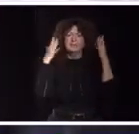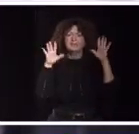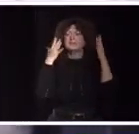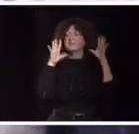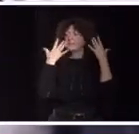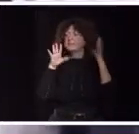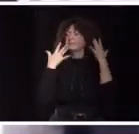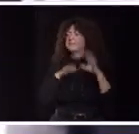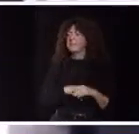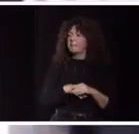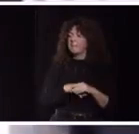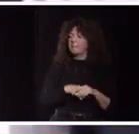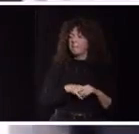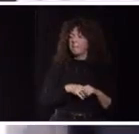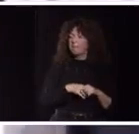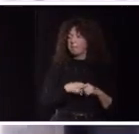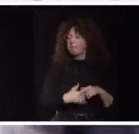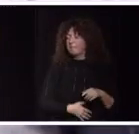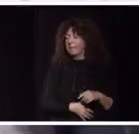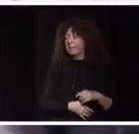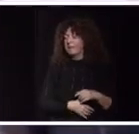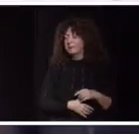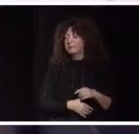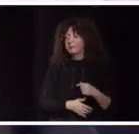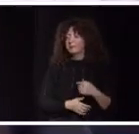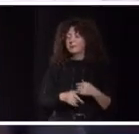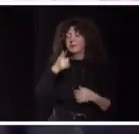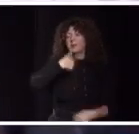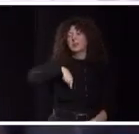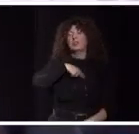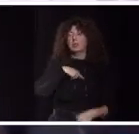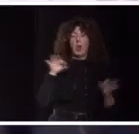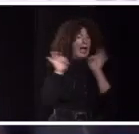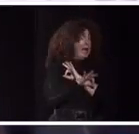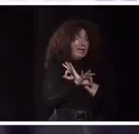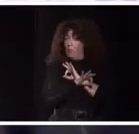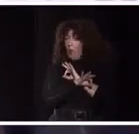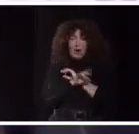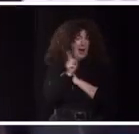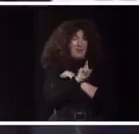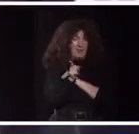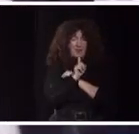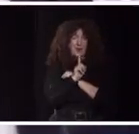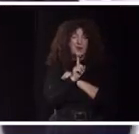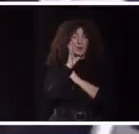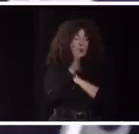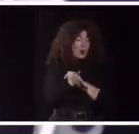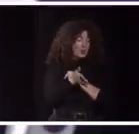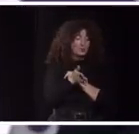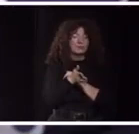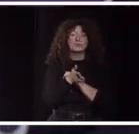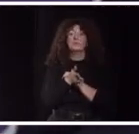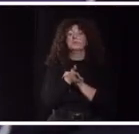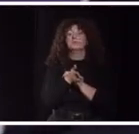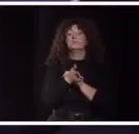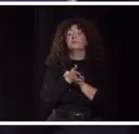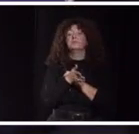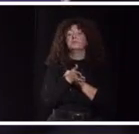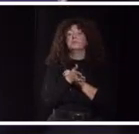voy terminando. ¿Por qué os digo que nosotras no nos equivocamos? ¿Por qué no nos equivocamos? Bueno, pues